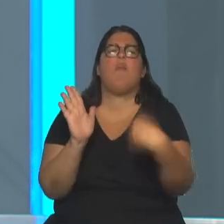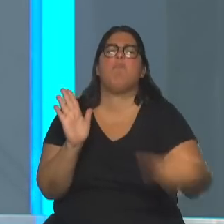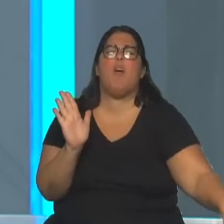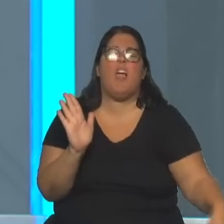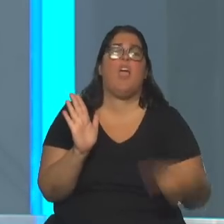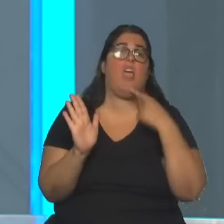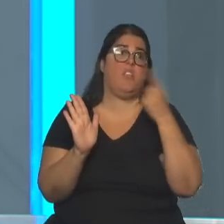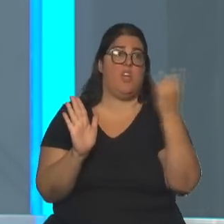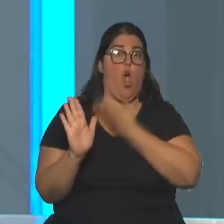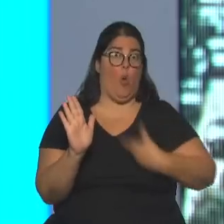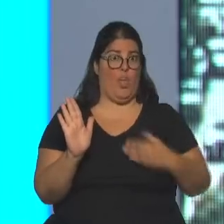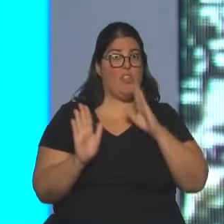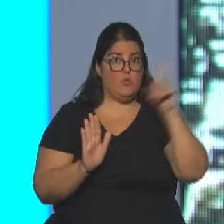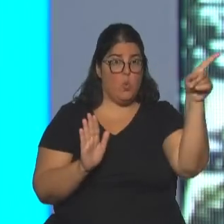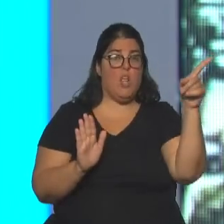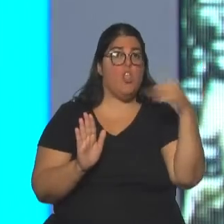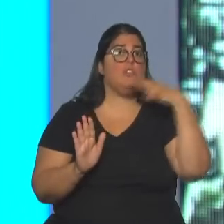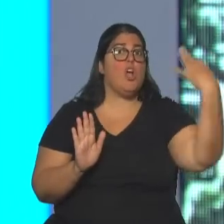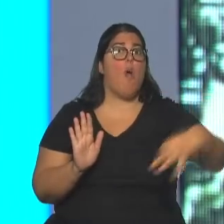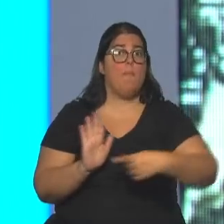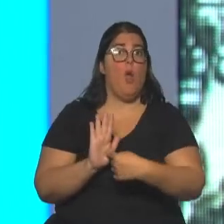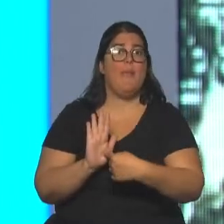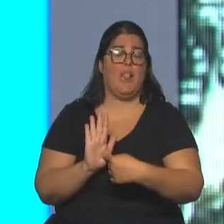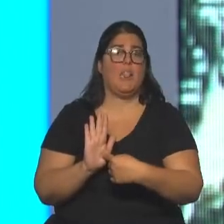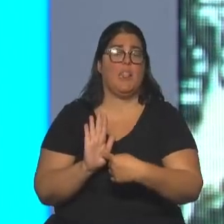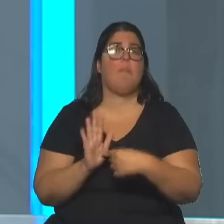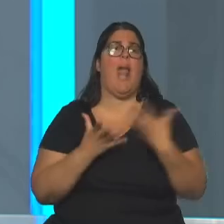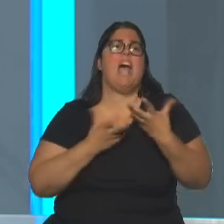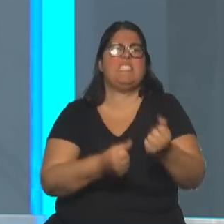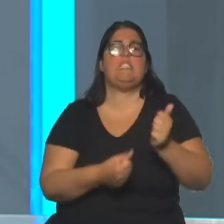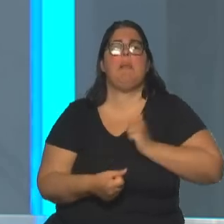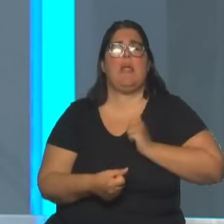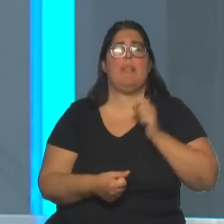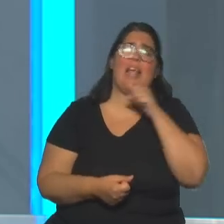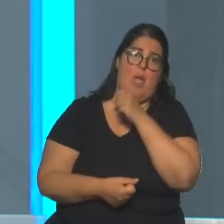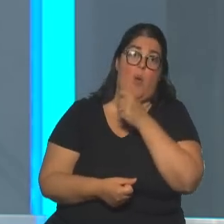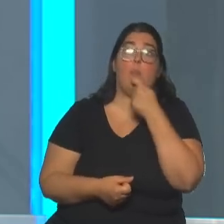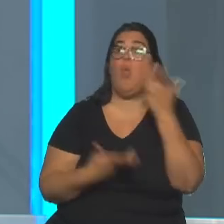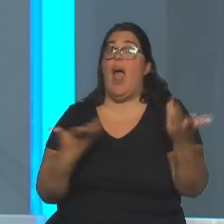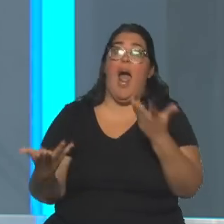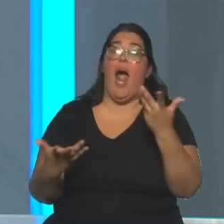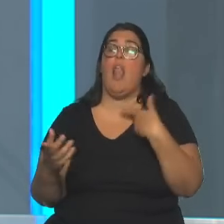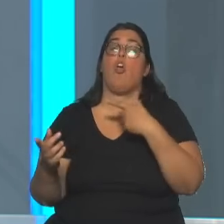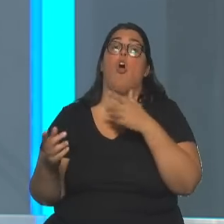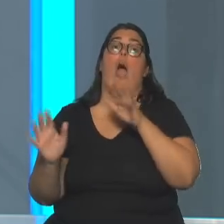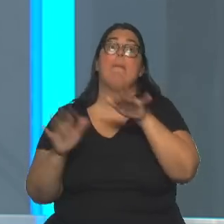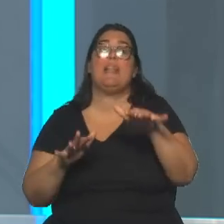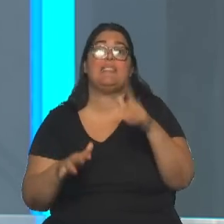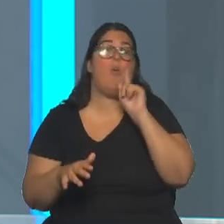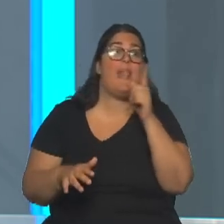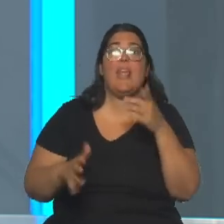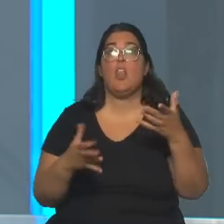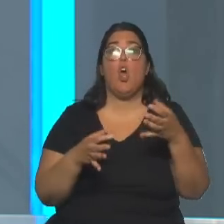se compromete a asistir militarmente a Taiwán en caso de estar amenazada su